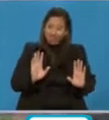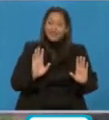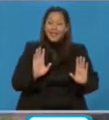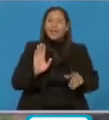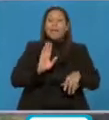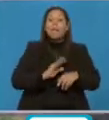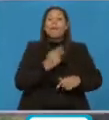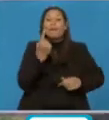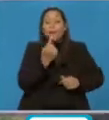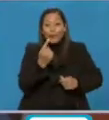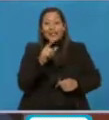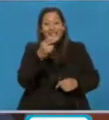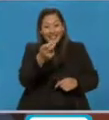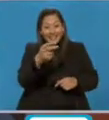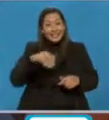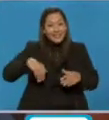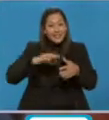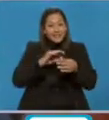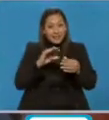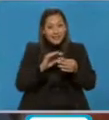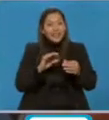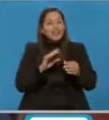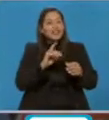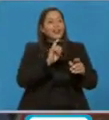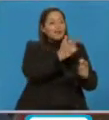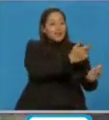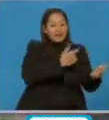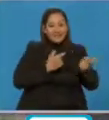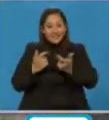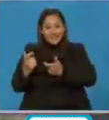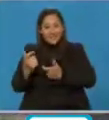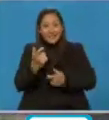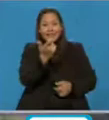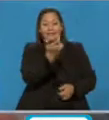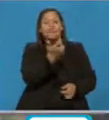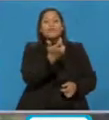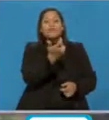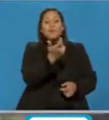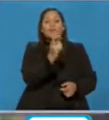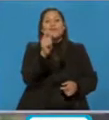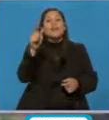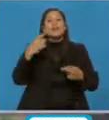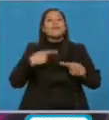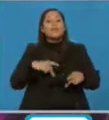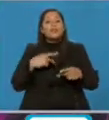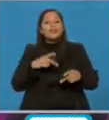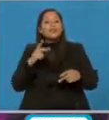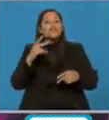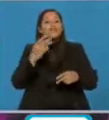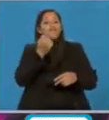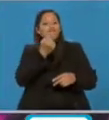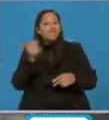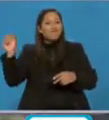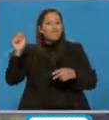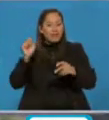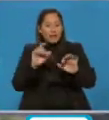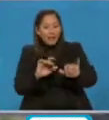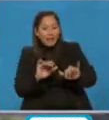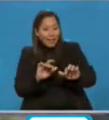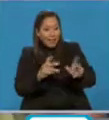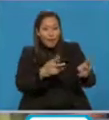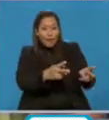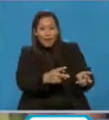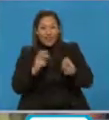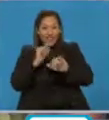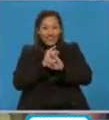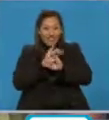por todo esto que estamos comentando, es el tipo de cambio, la moneda que han utilizado hackers cuando hacen secuestro de datos y Sí, de